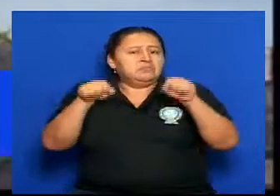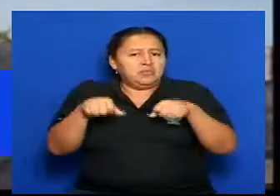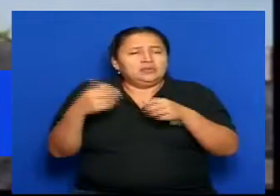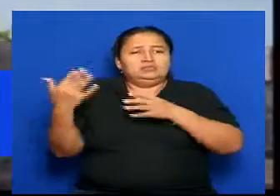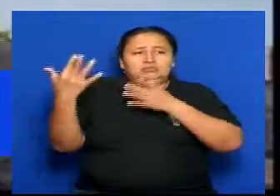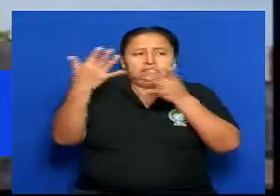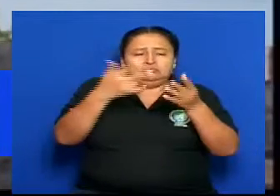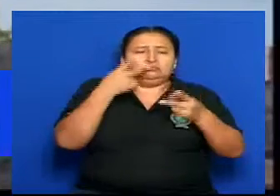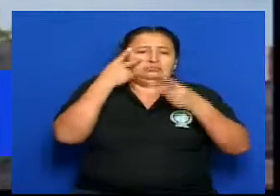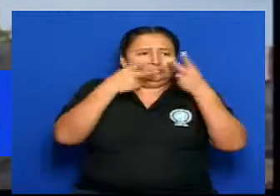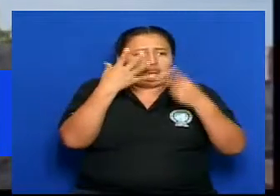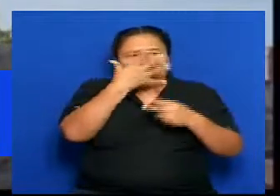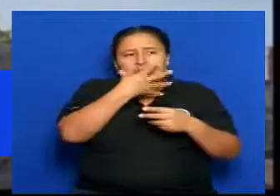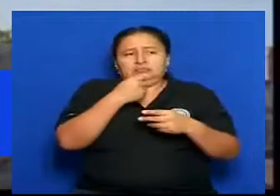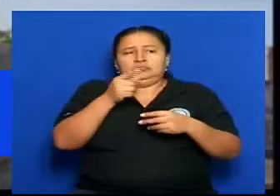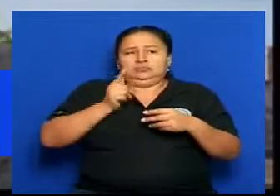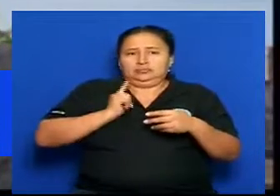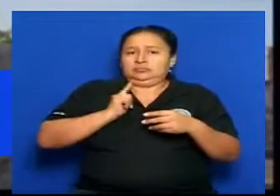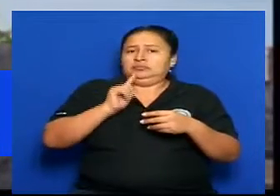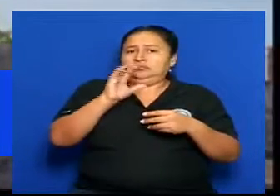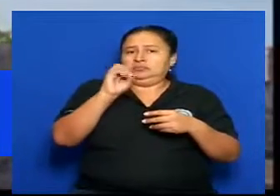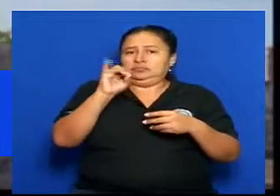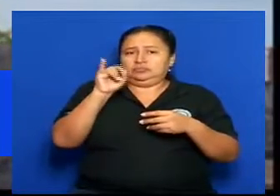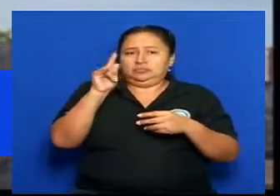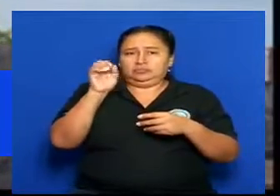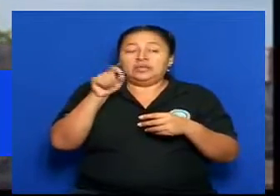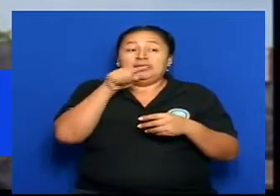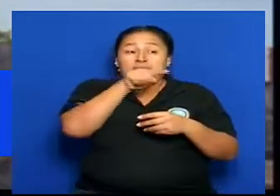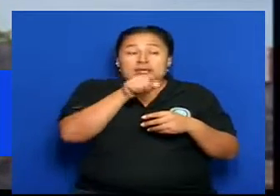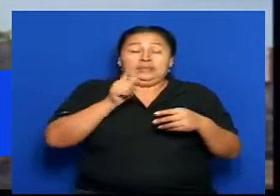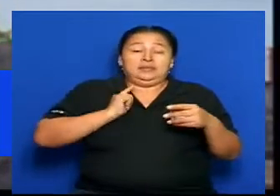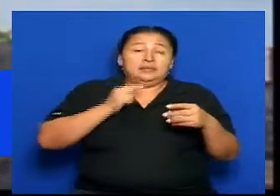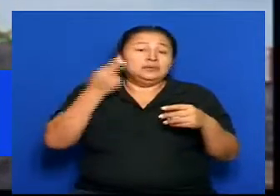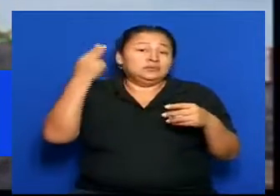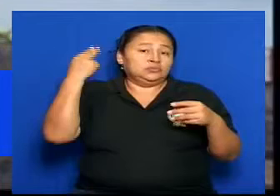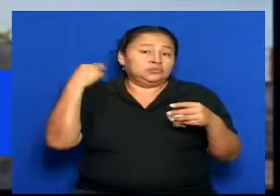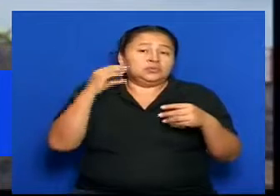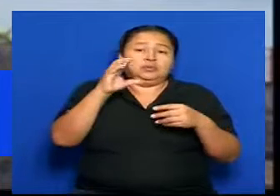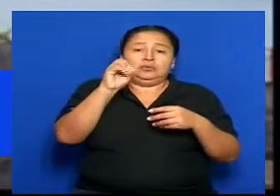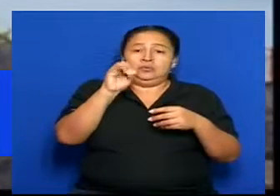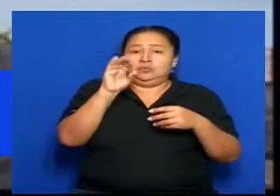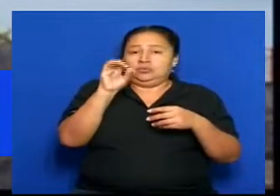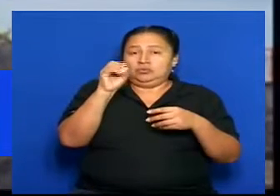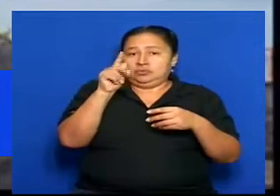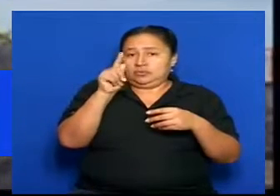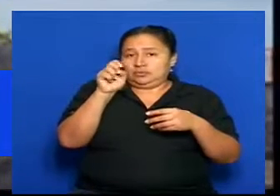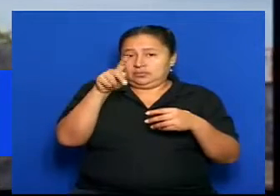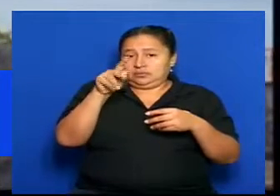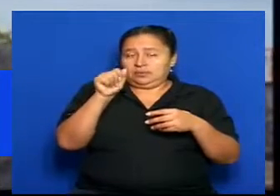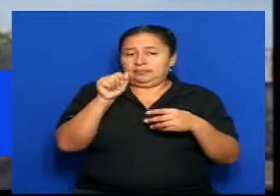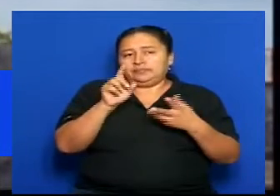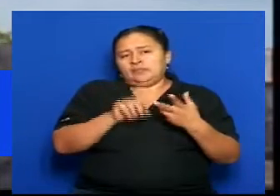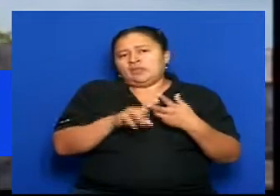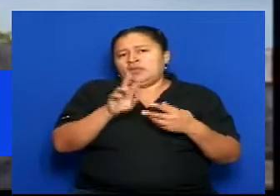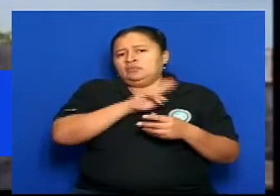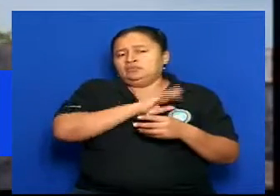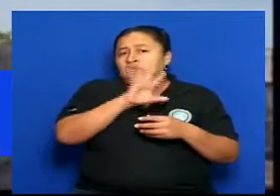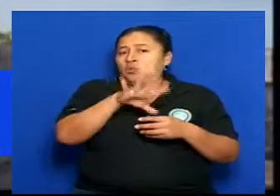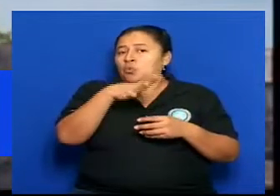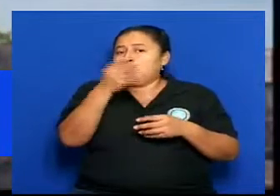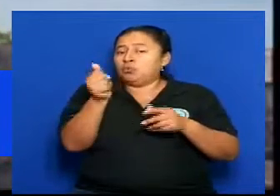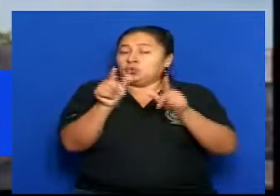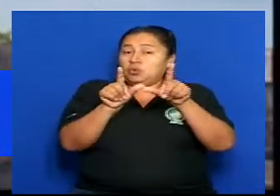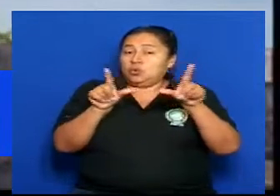compartir las bellezas que tiene el coyote y la historia que recoge el coyote pp otro punto de referencia que